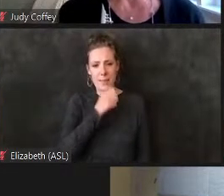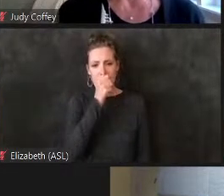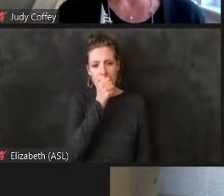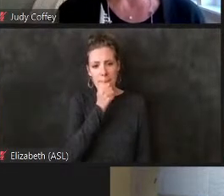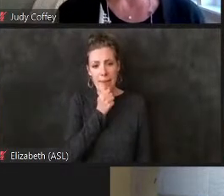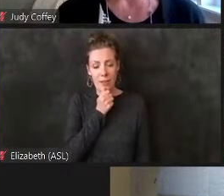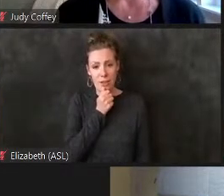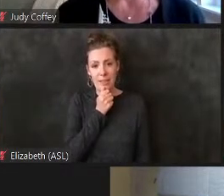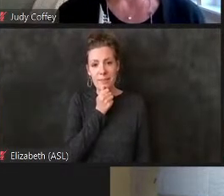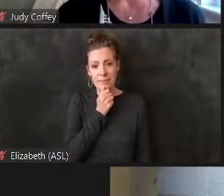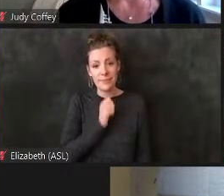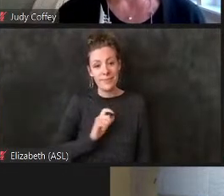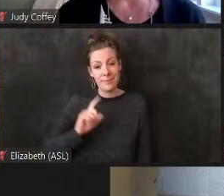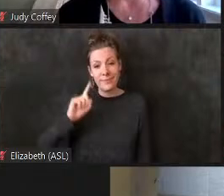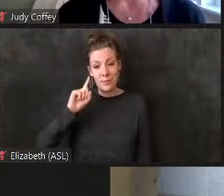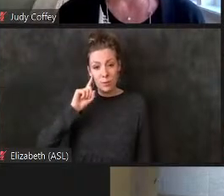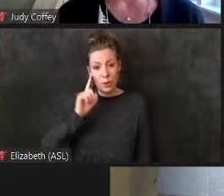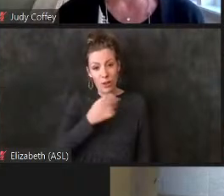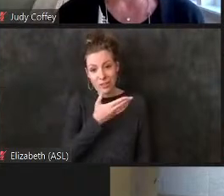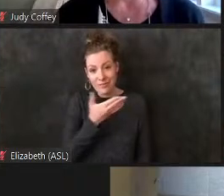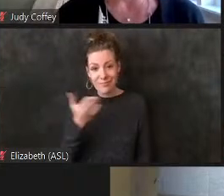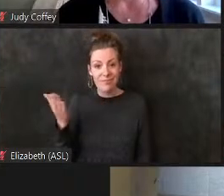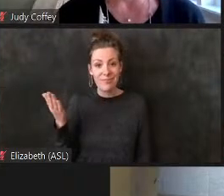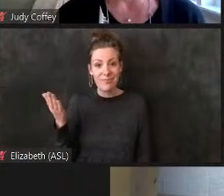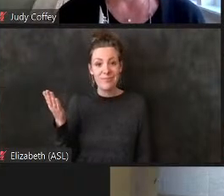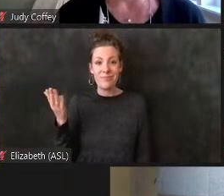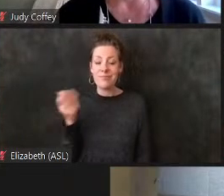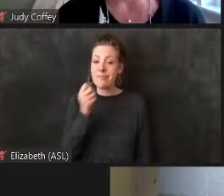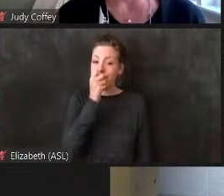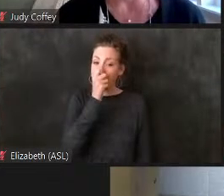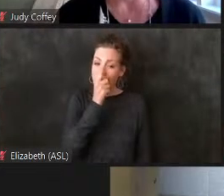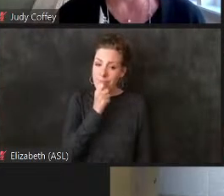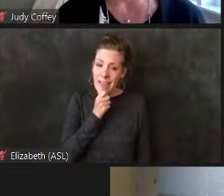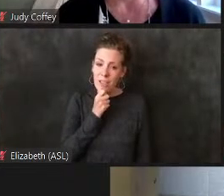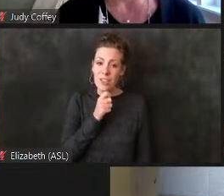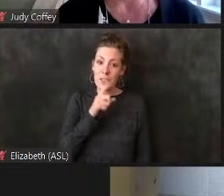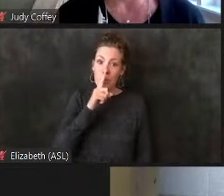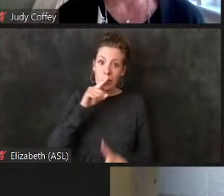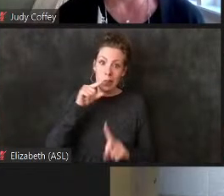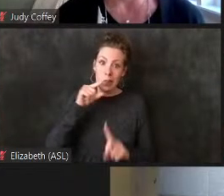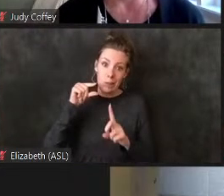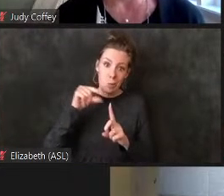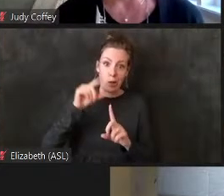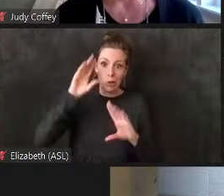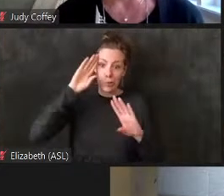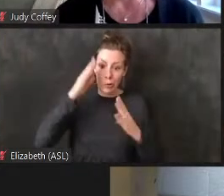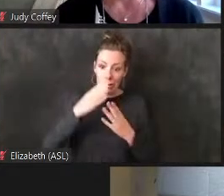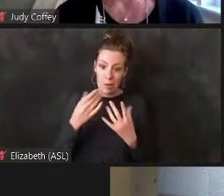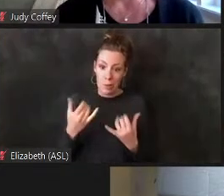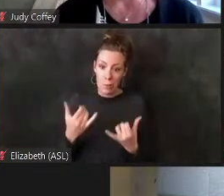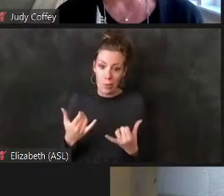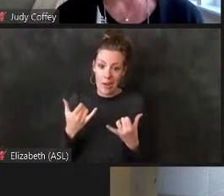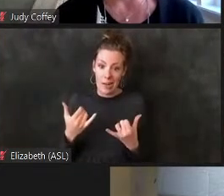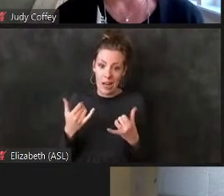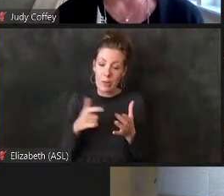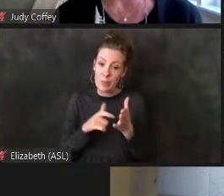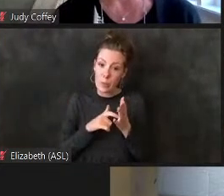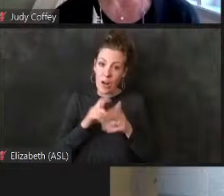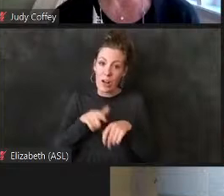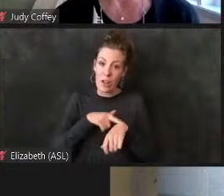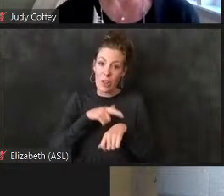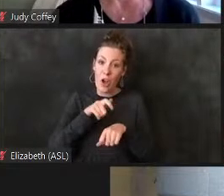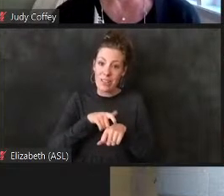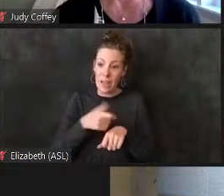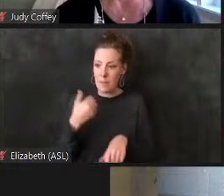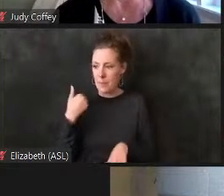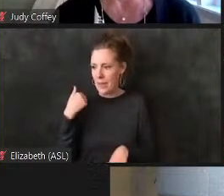suficiente suplidos de la vacuna adecuados para hacer eso. La paciencia ahorita es la palabra, y